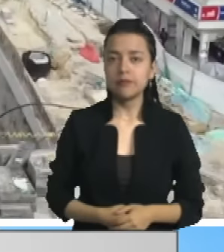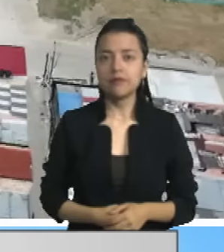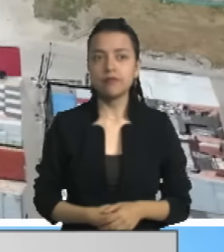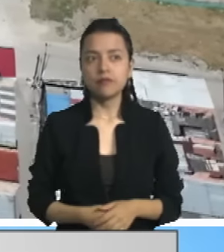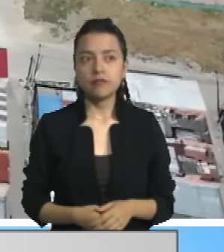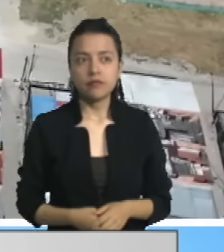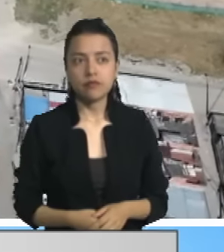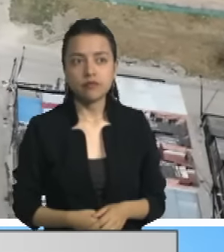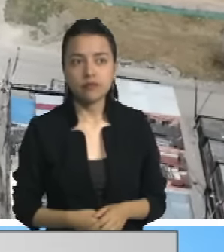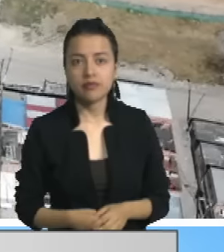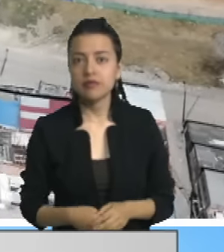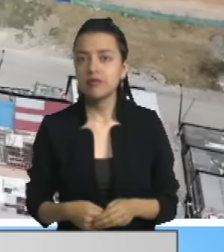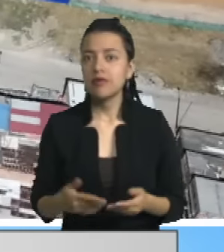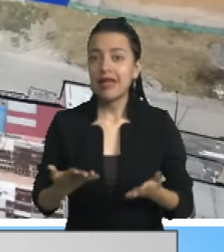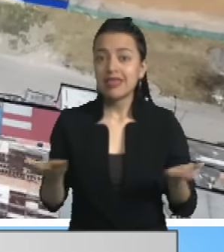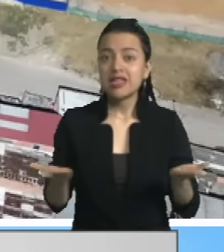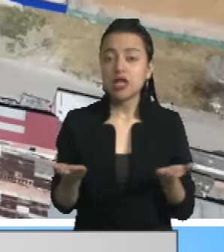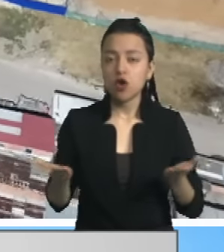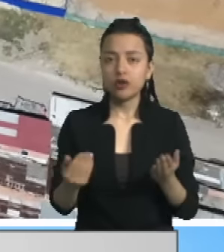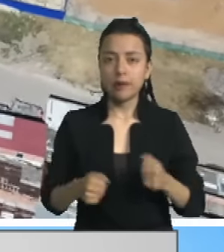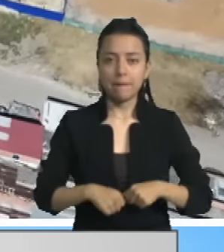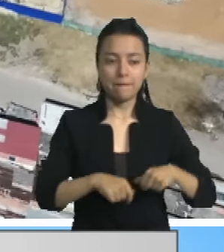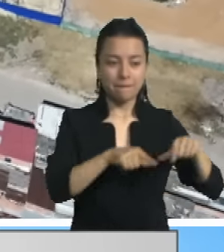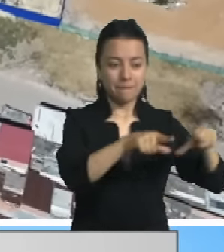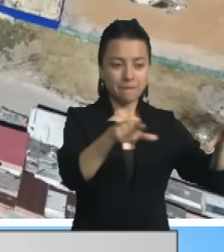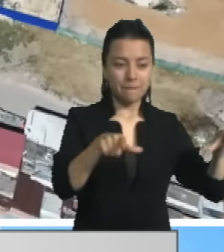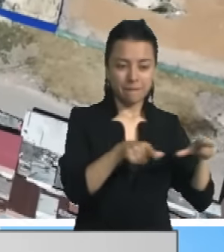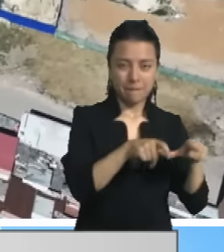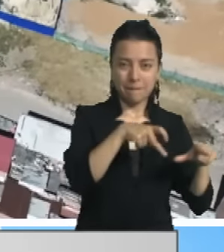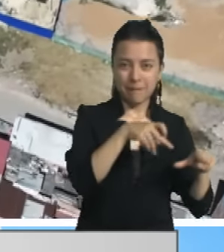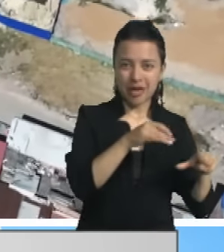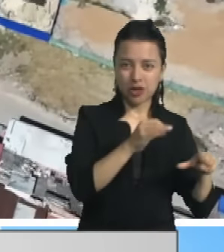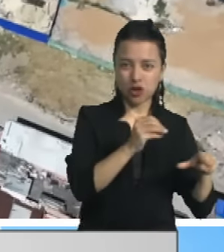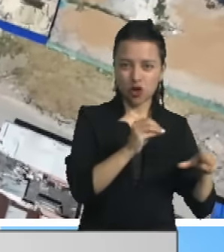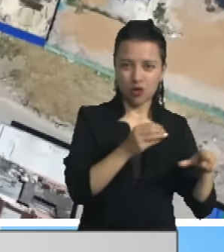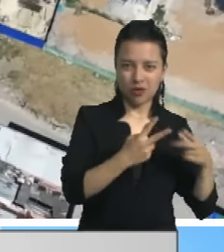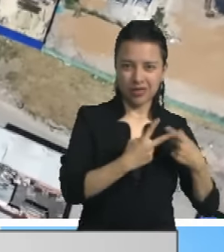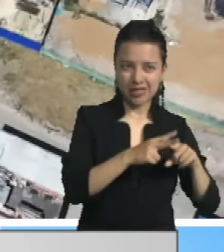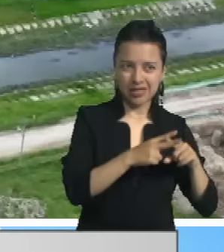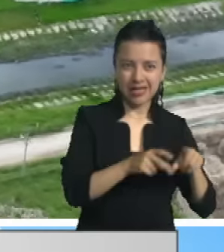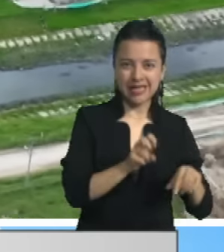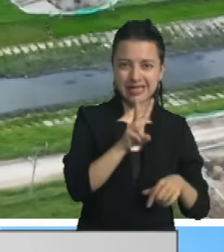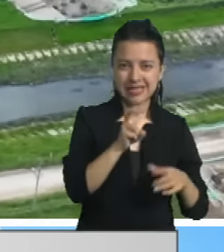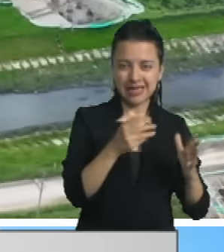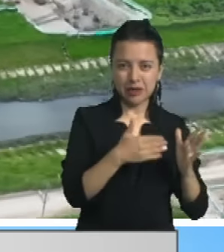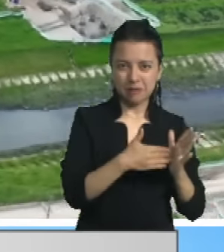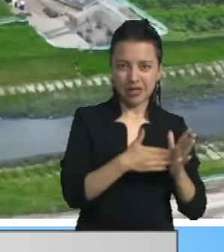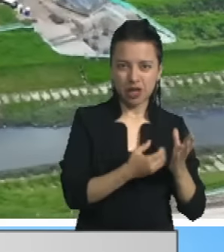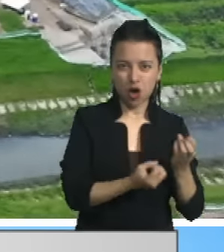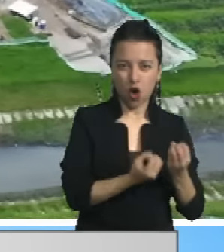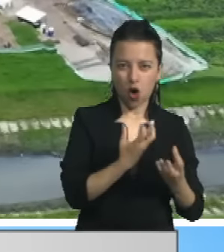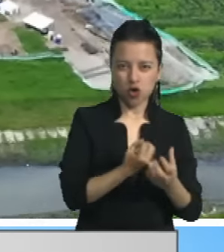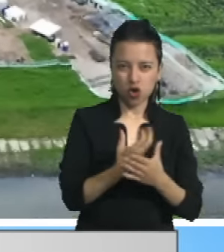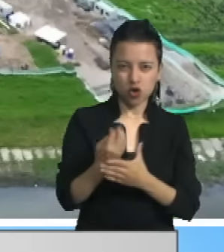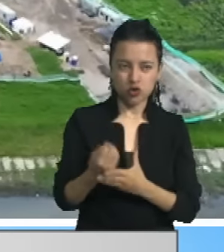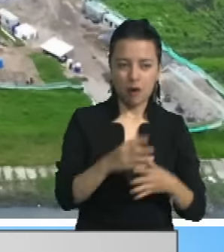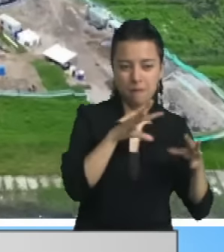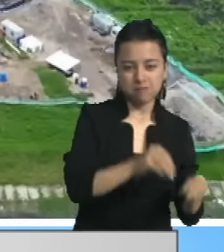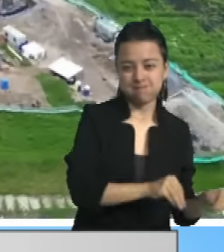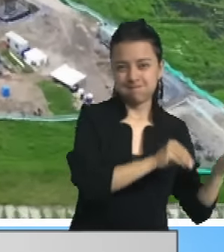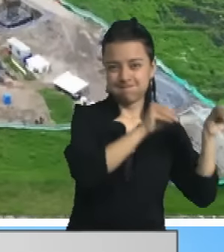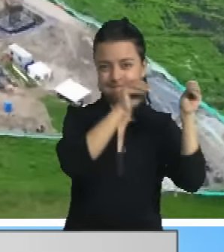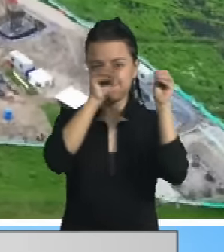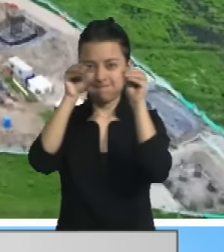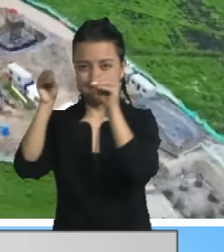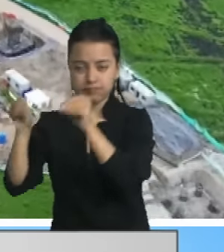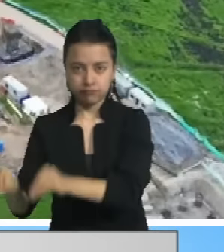implica transportar desde el patio taller 7000 elementos prefabricados para la construcción del viaducto más